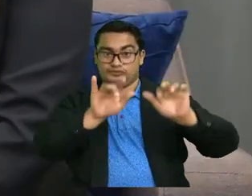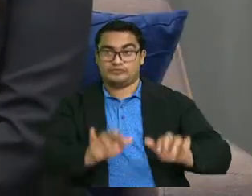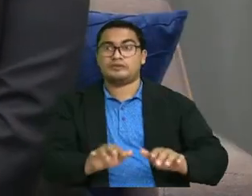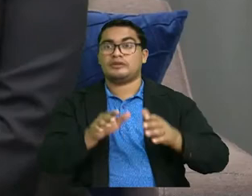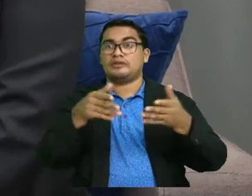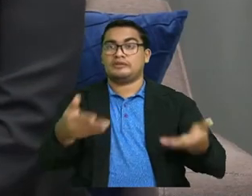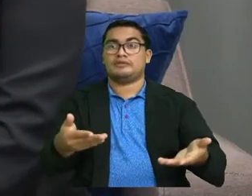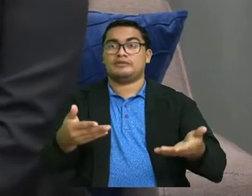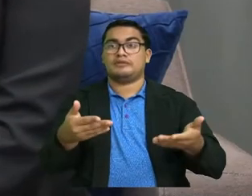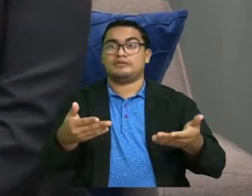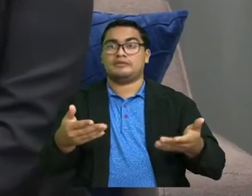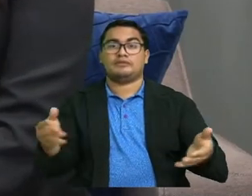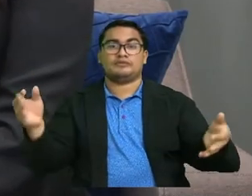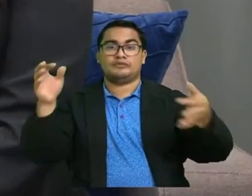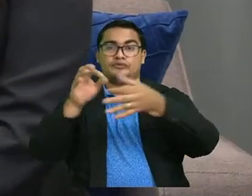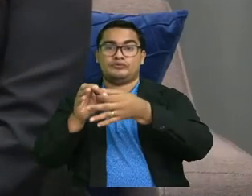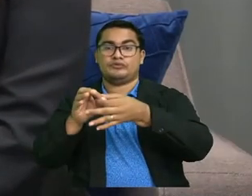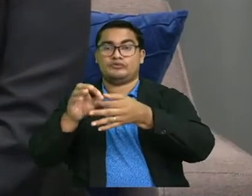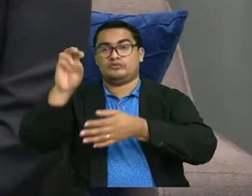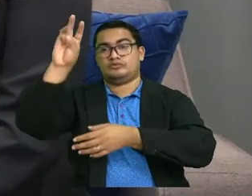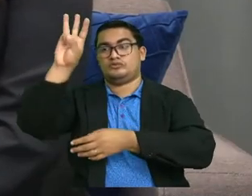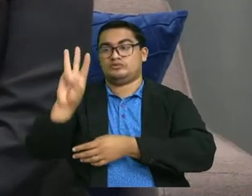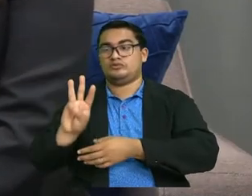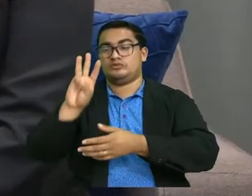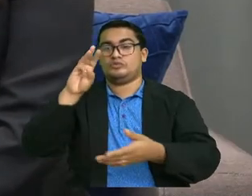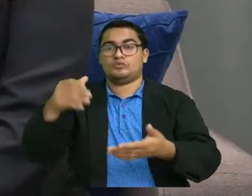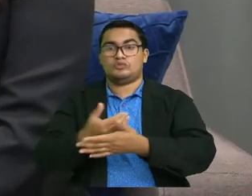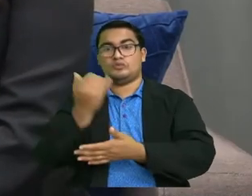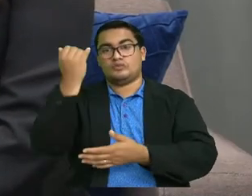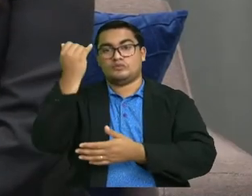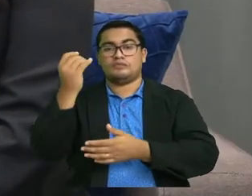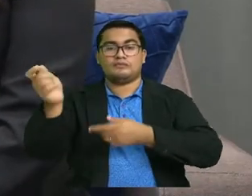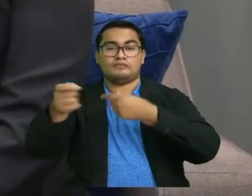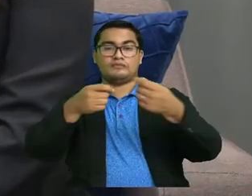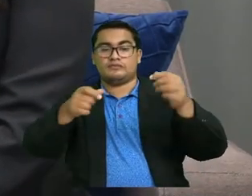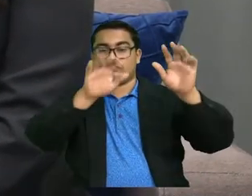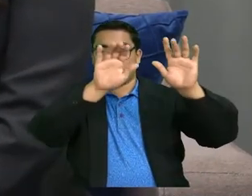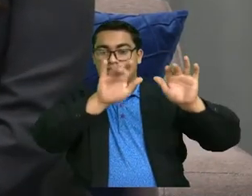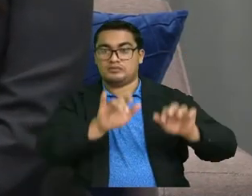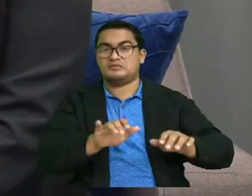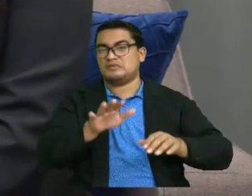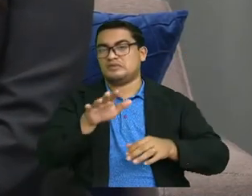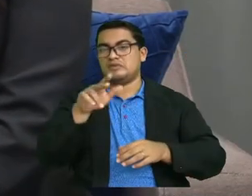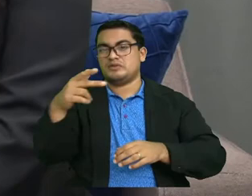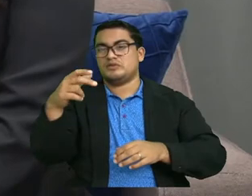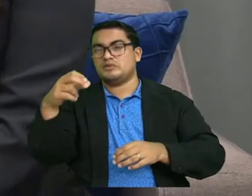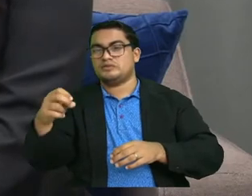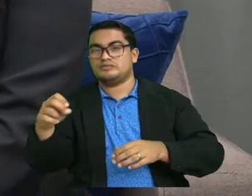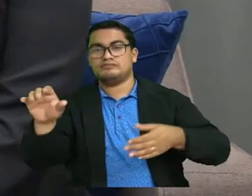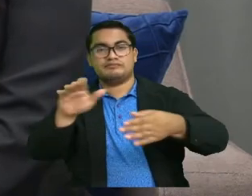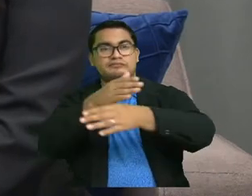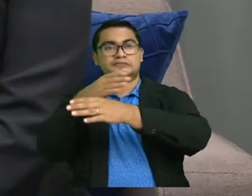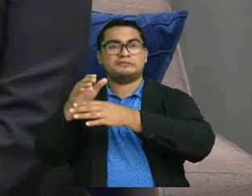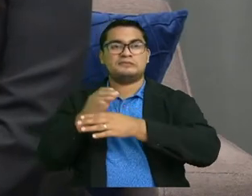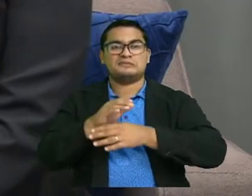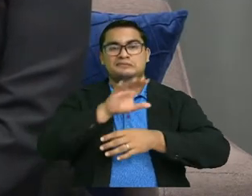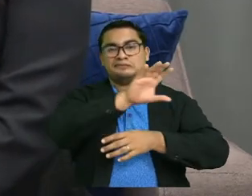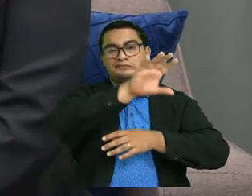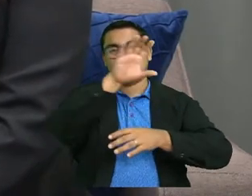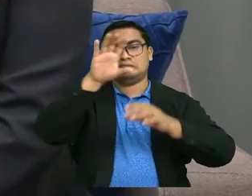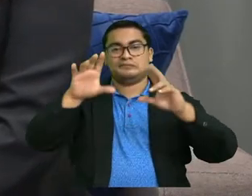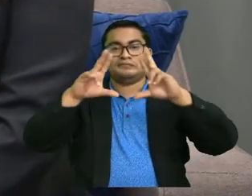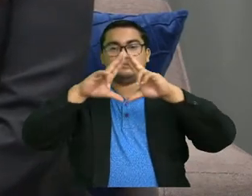Entonces enlazamos el tercer encuentro de negocios digitales, vamos a tener la participación de más de 80 pymes a nivel nacional, ¿verdad?, que van a